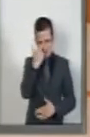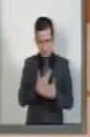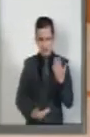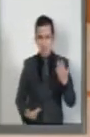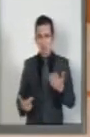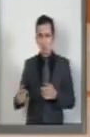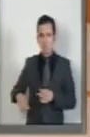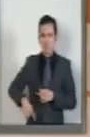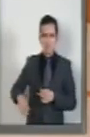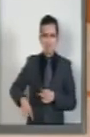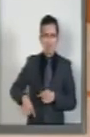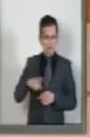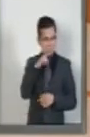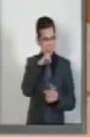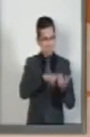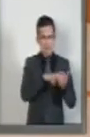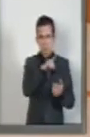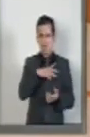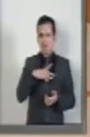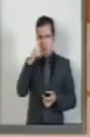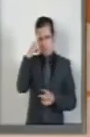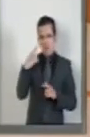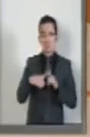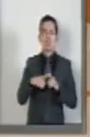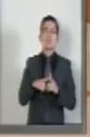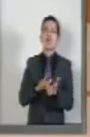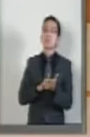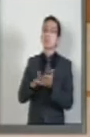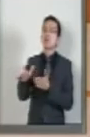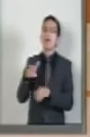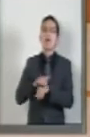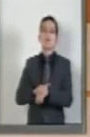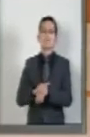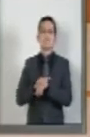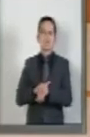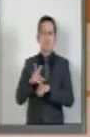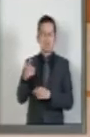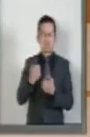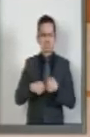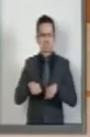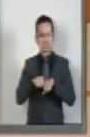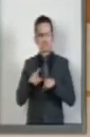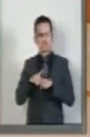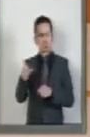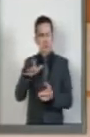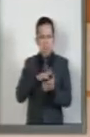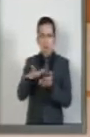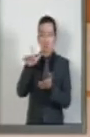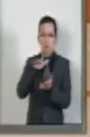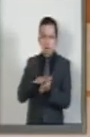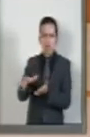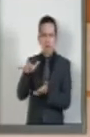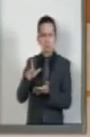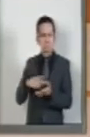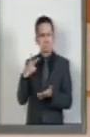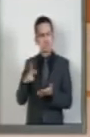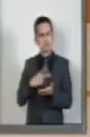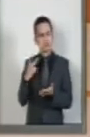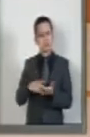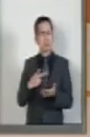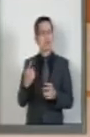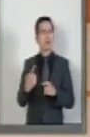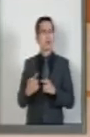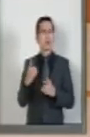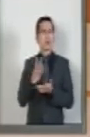casos donde se actúa en favor de sus amigos, de sus socios, una y otra vez, buscando siempre